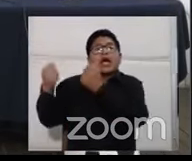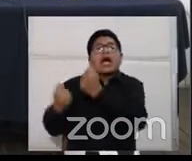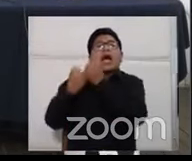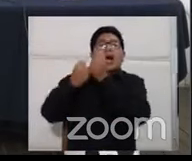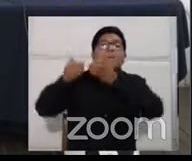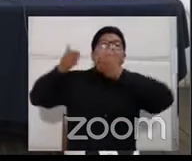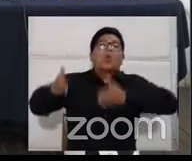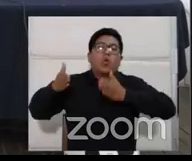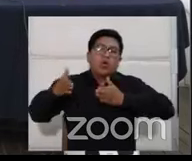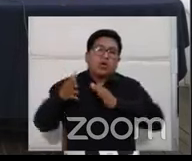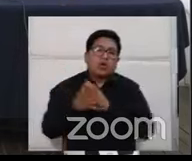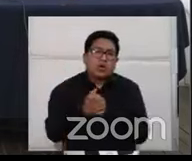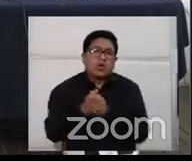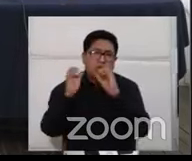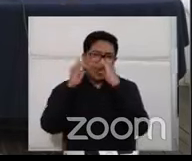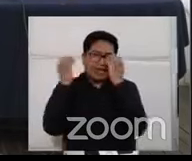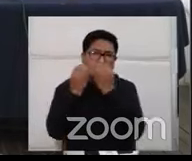bueno